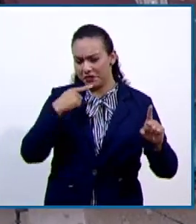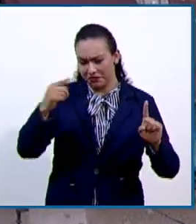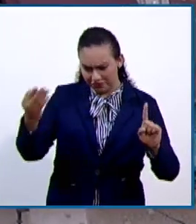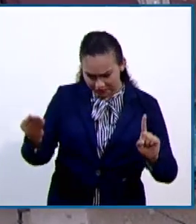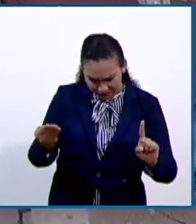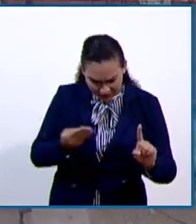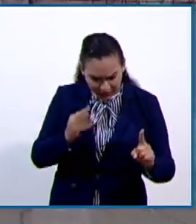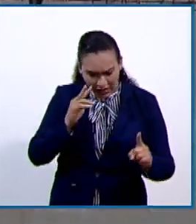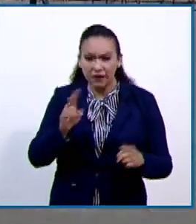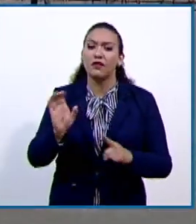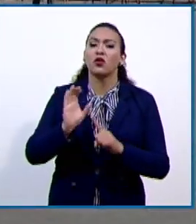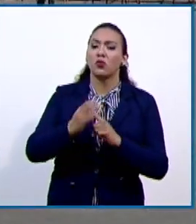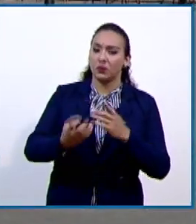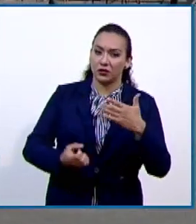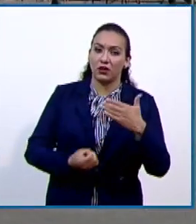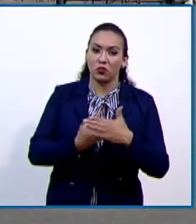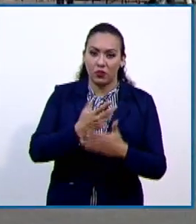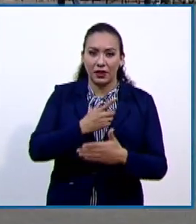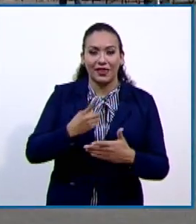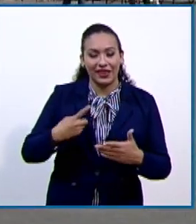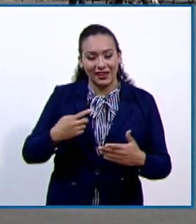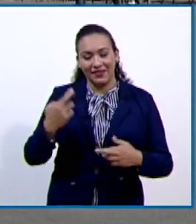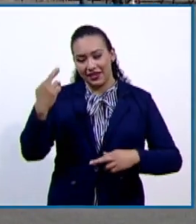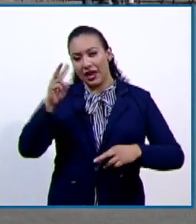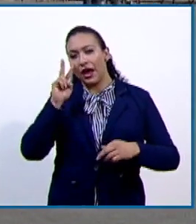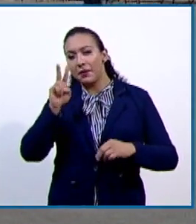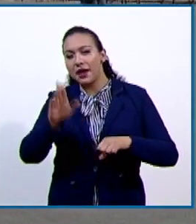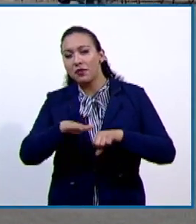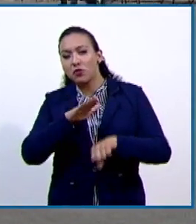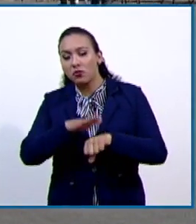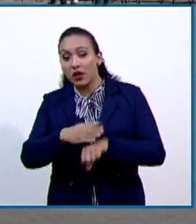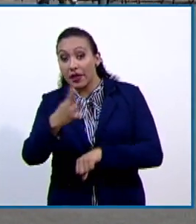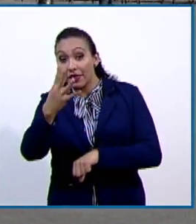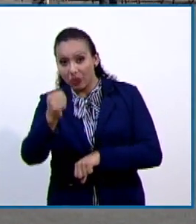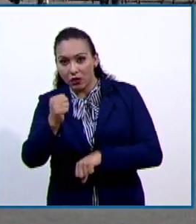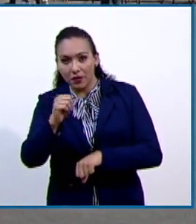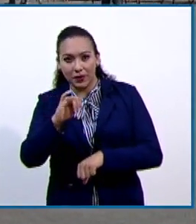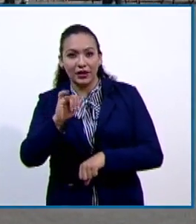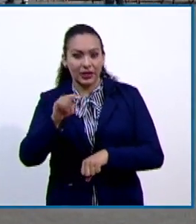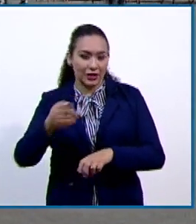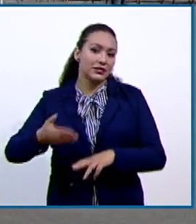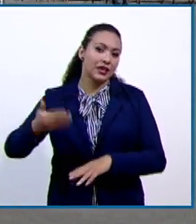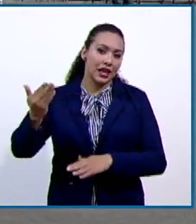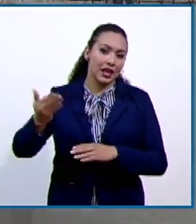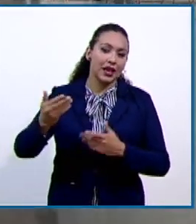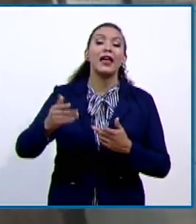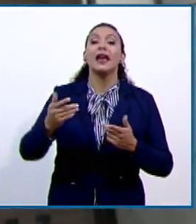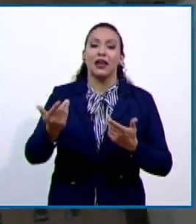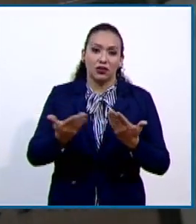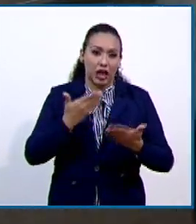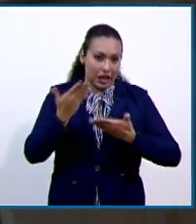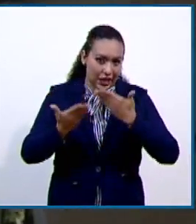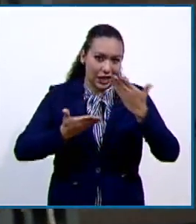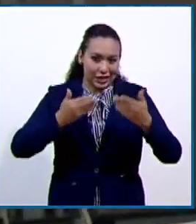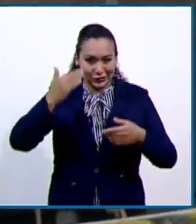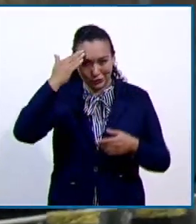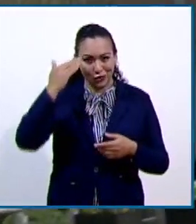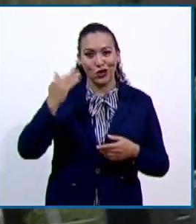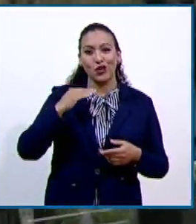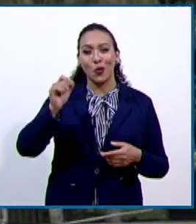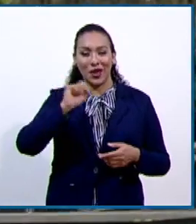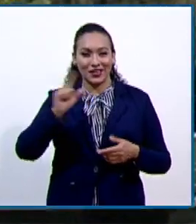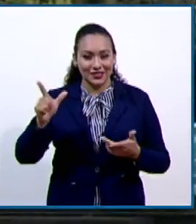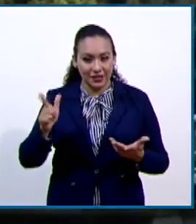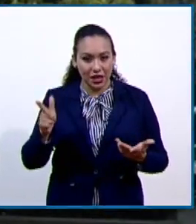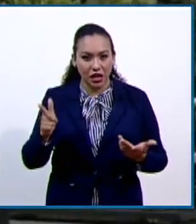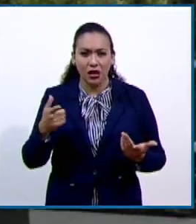que emita una nueva, en la que analice si el promedio de 9 que obtuvo el actor en sus estudios de maestría es suficiente para